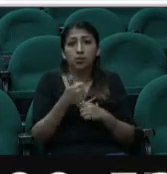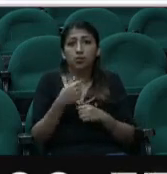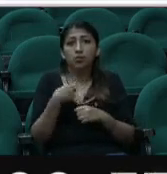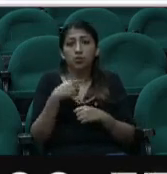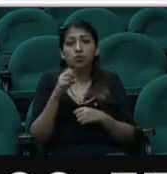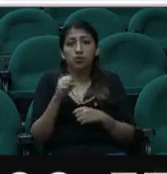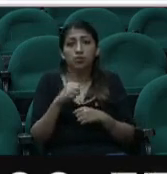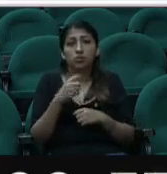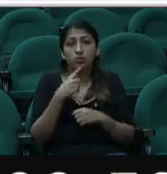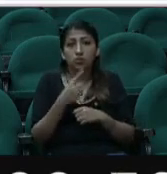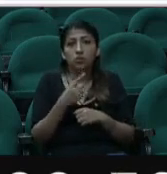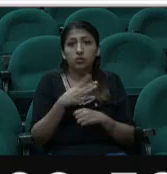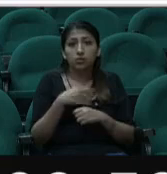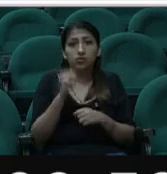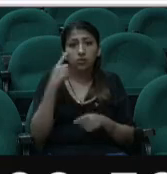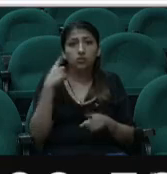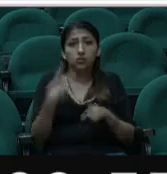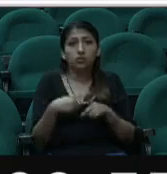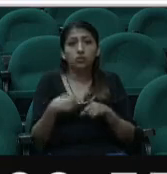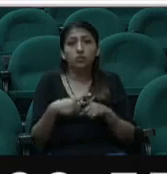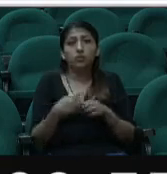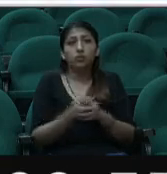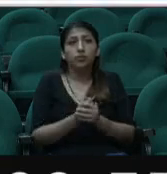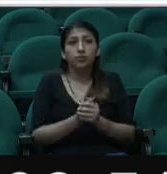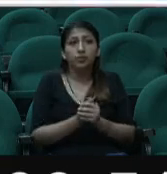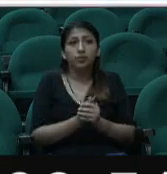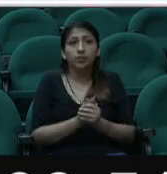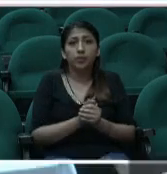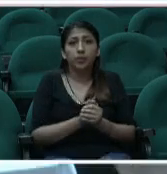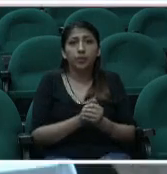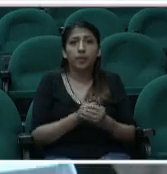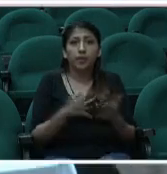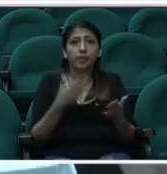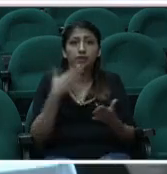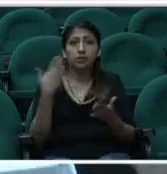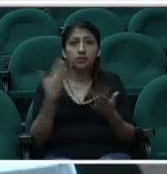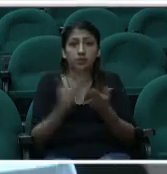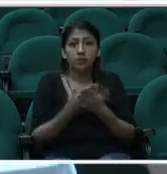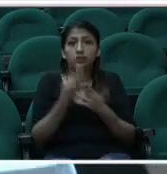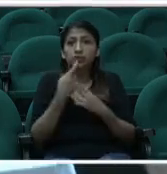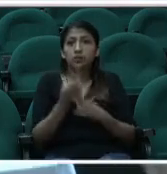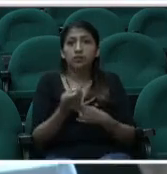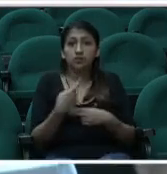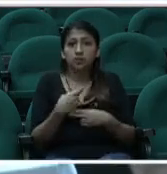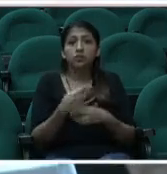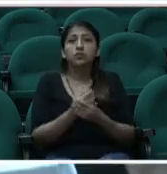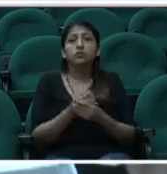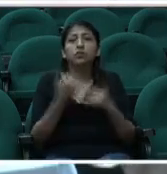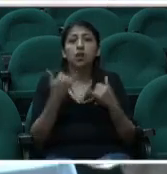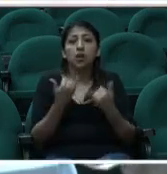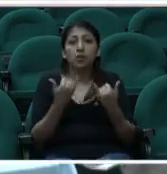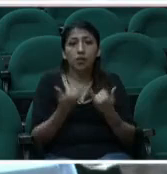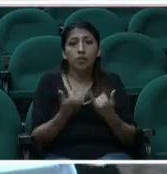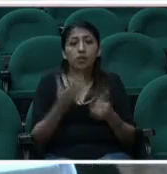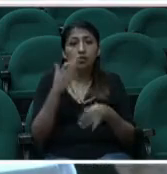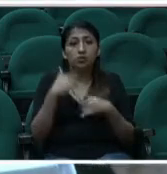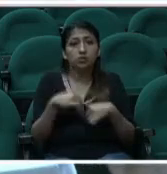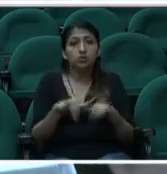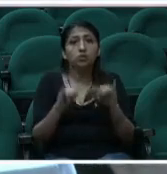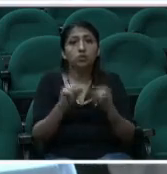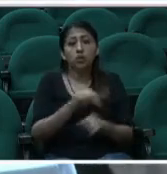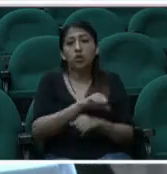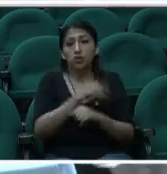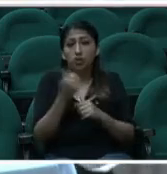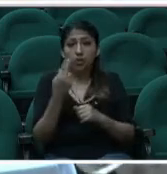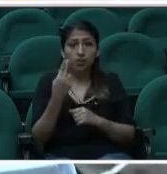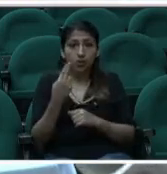yo considero que es positivo muchas gracias a la respuesta en este momento vamos a continuar con